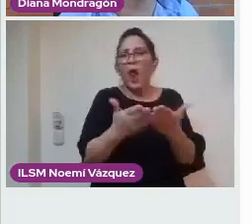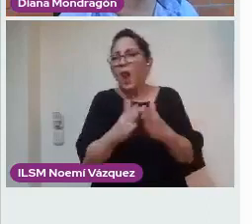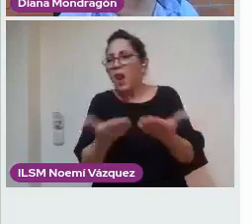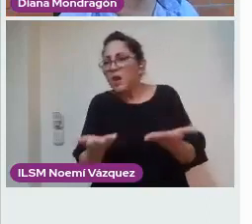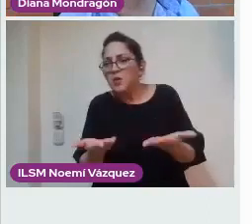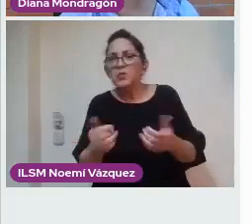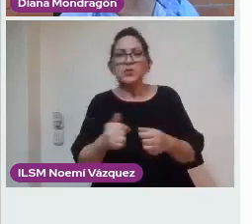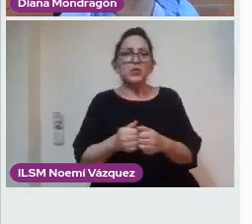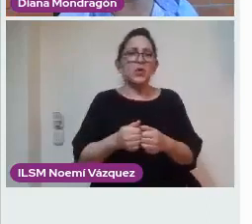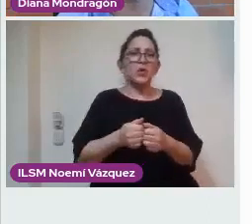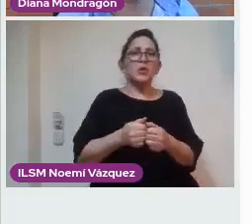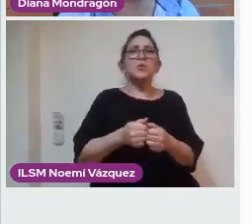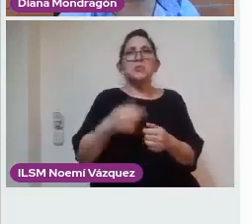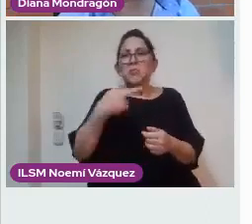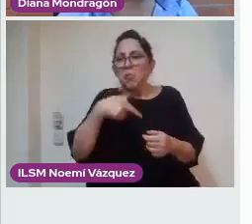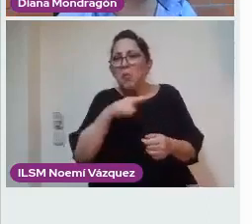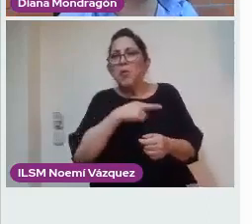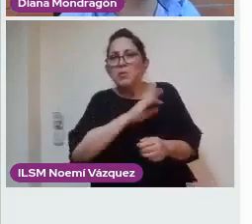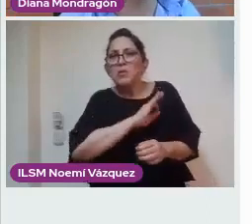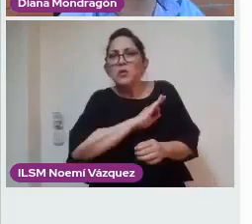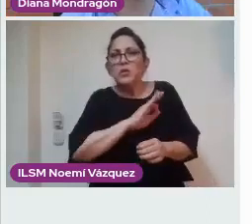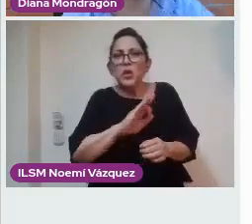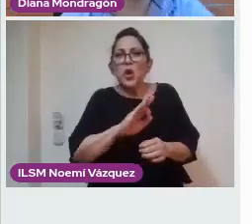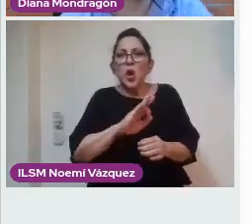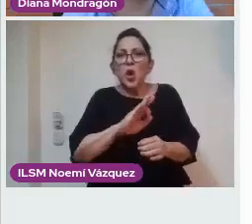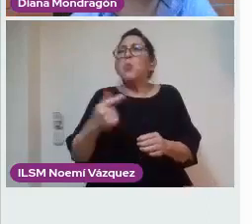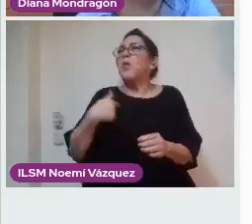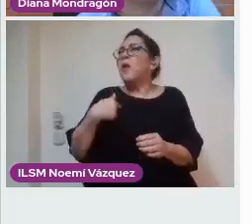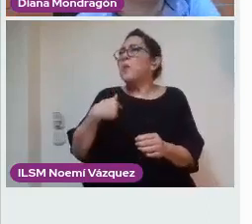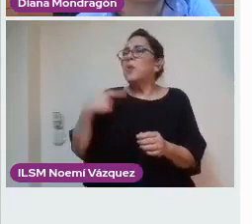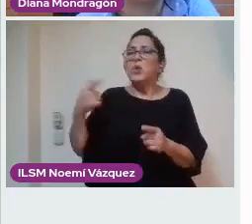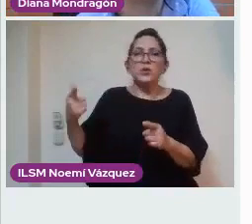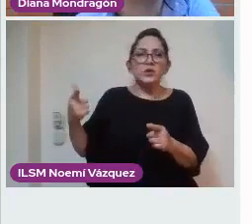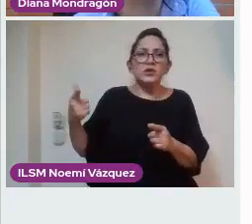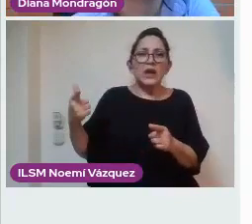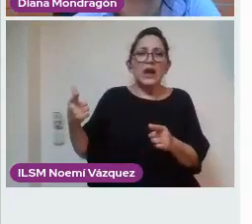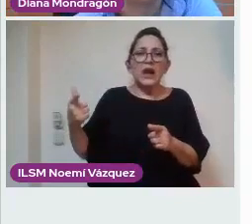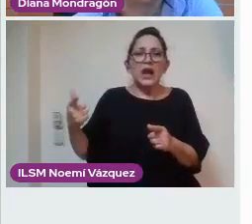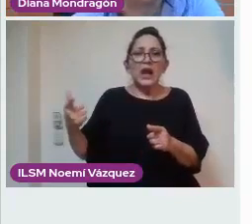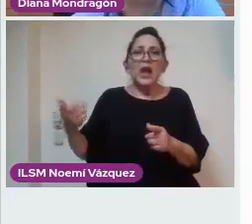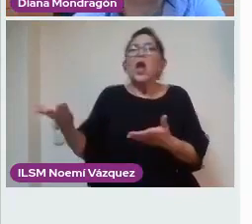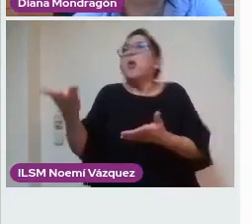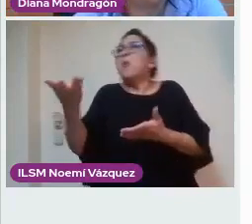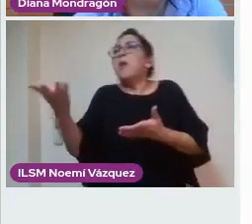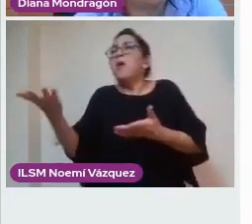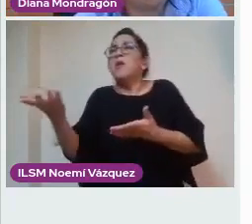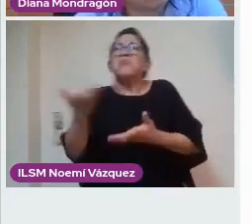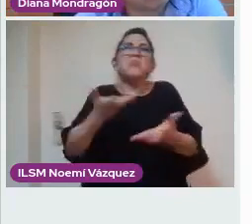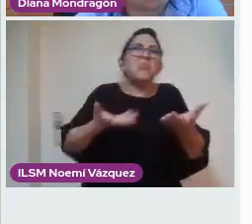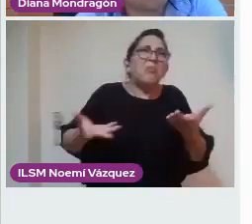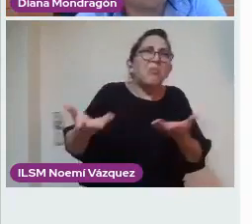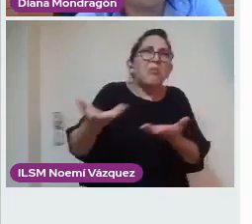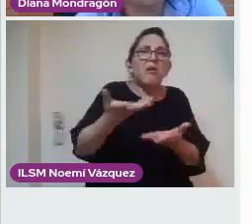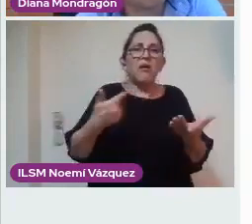interactuar, ¿no?, con lo aprendido en el ámbito académico. Y también es bien